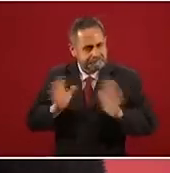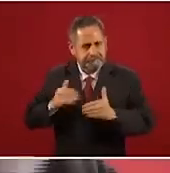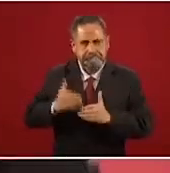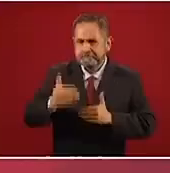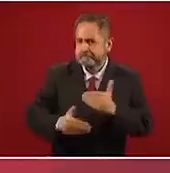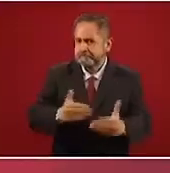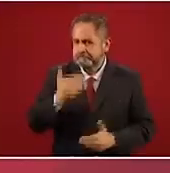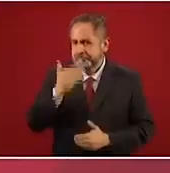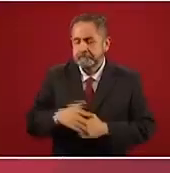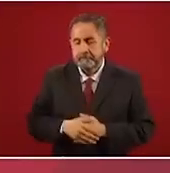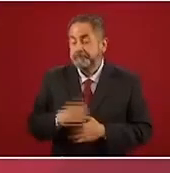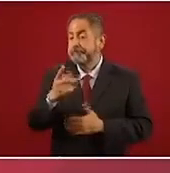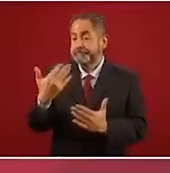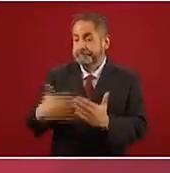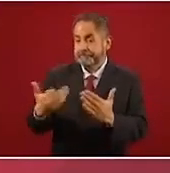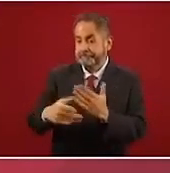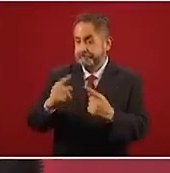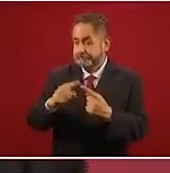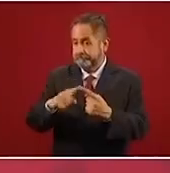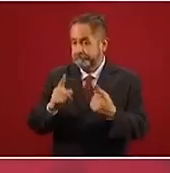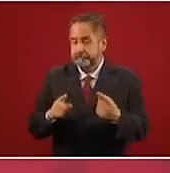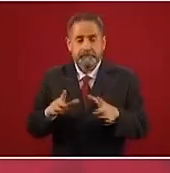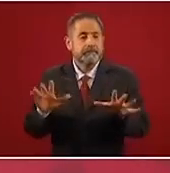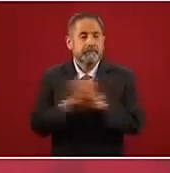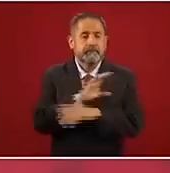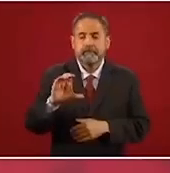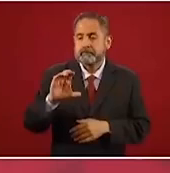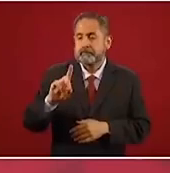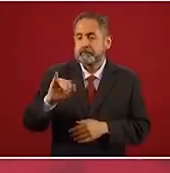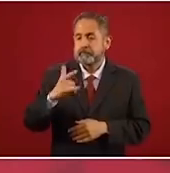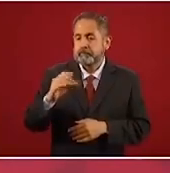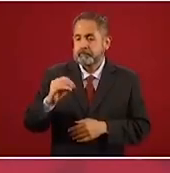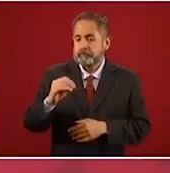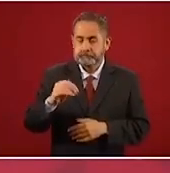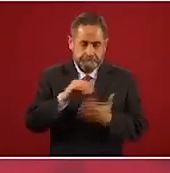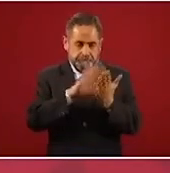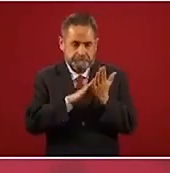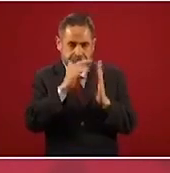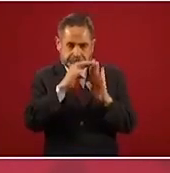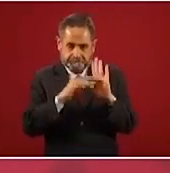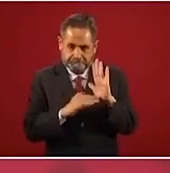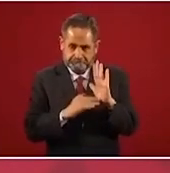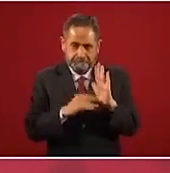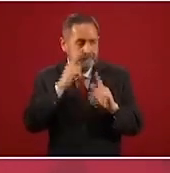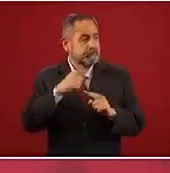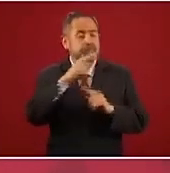Ahora lo que falta es la reforma a los códigos para que eso no quede